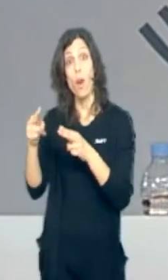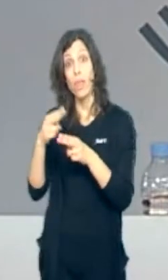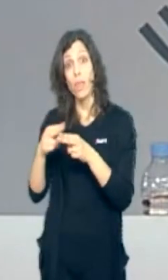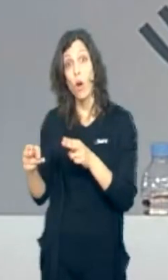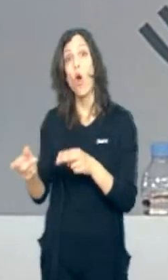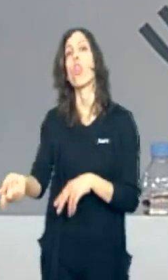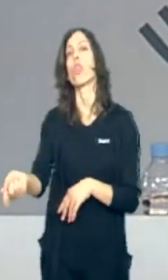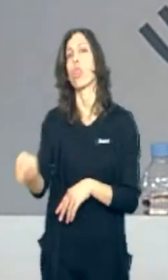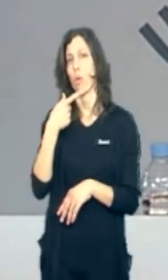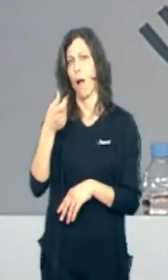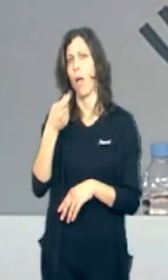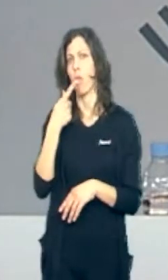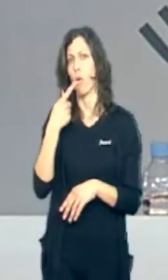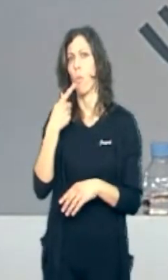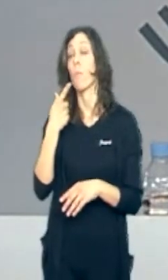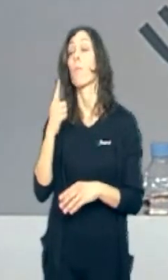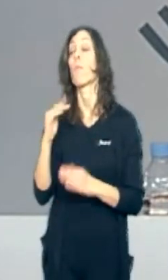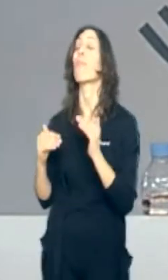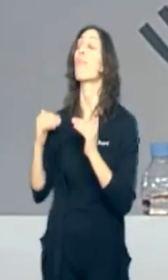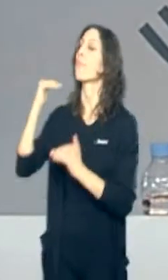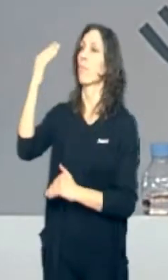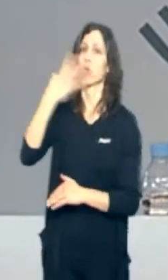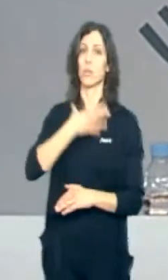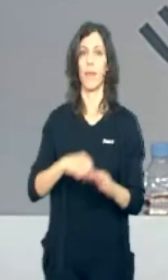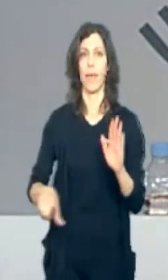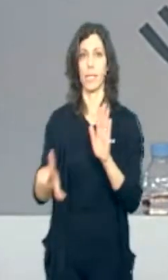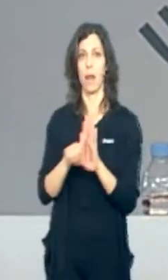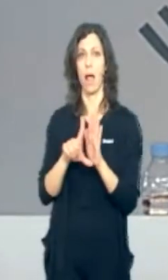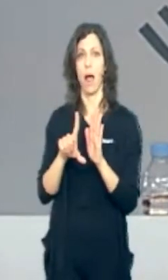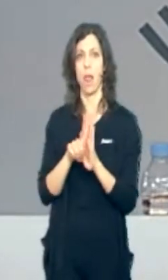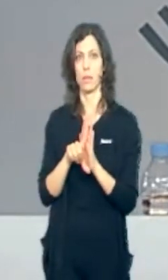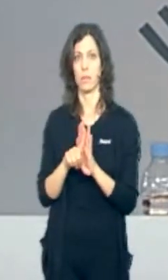de les posibilitats legals.